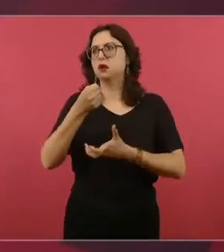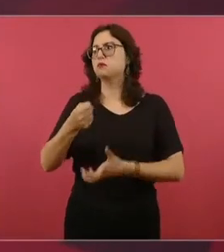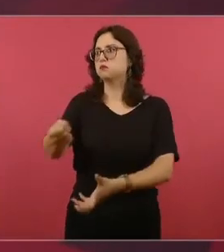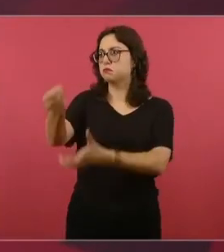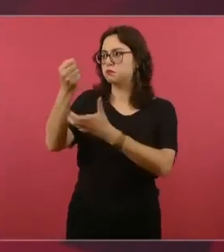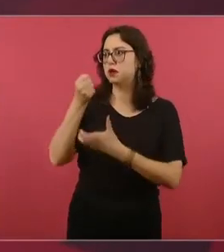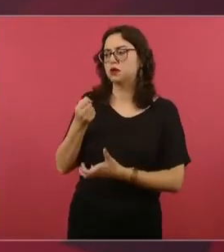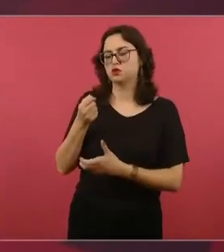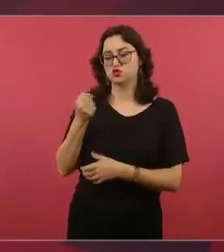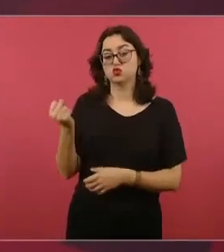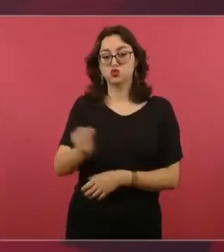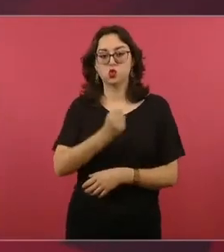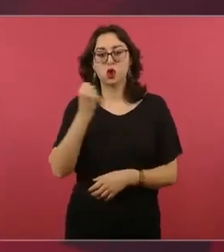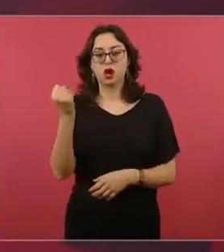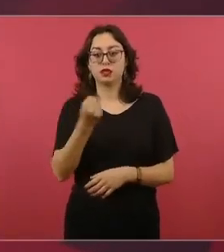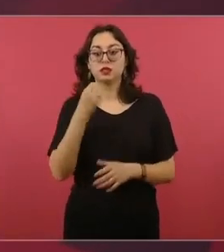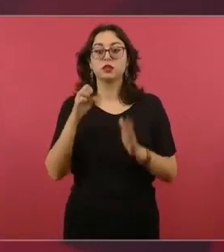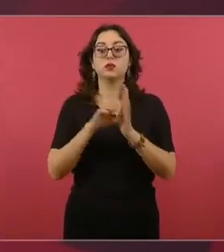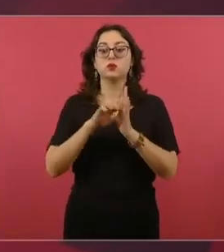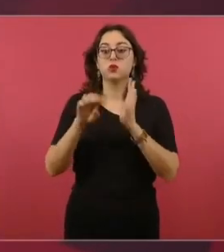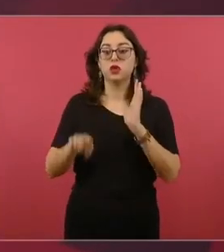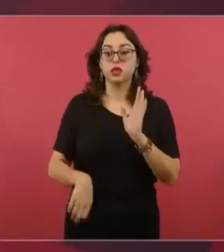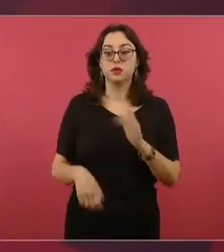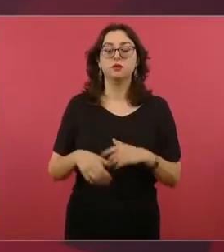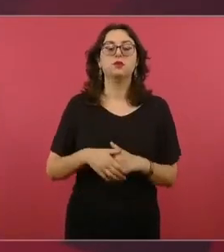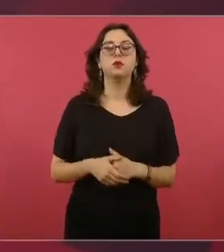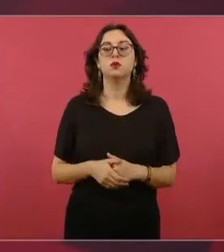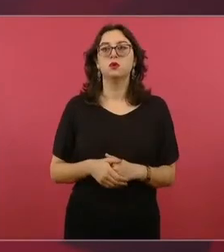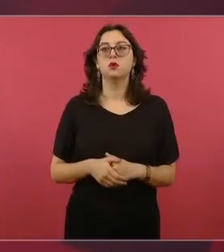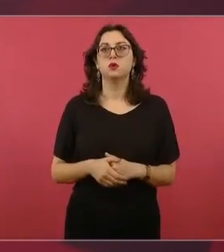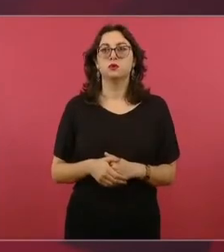que declaró en Estados Unidos